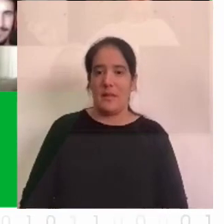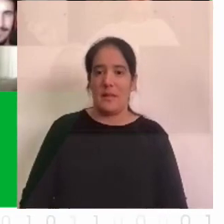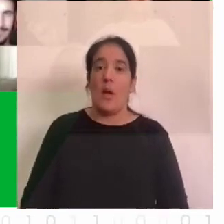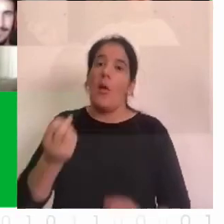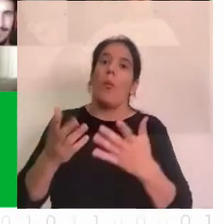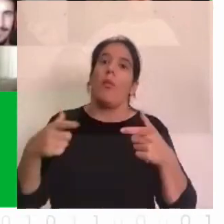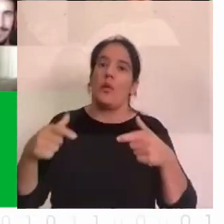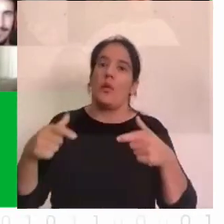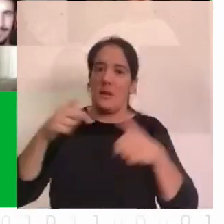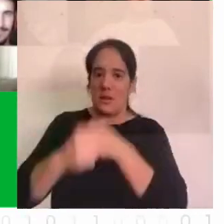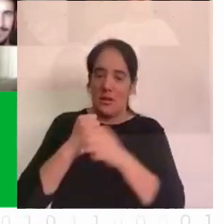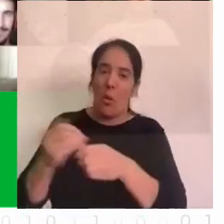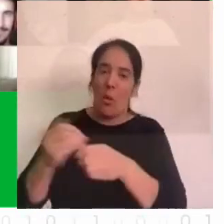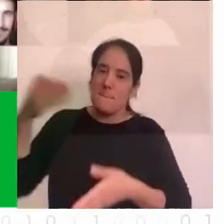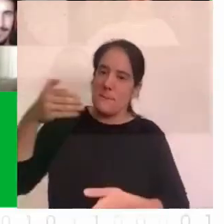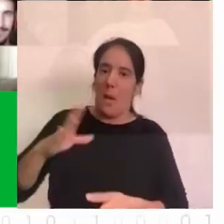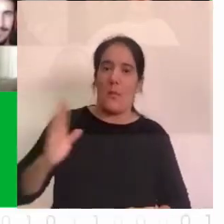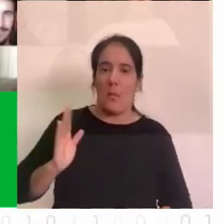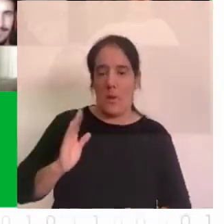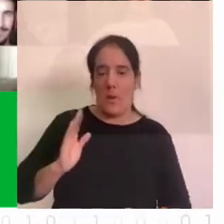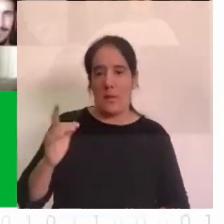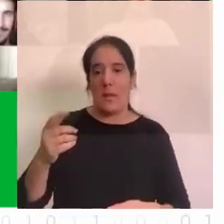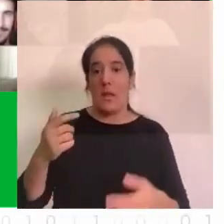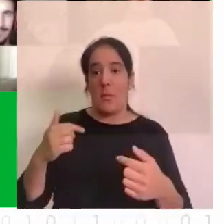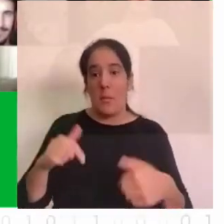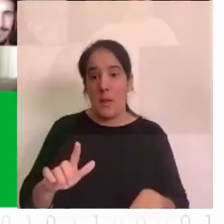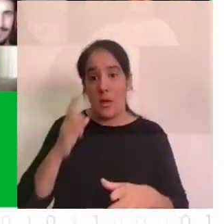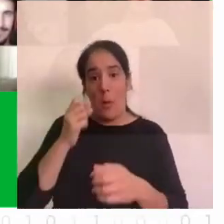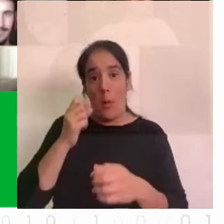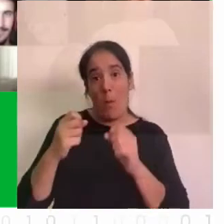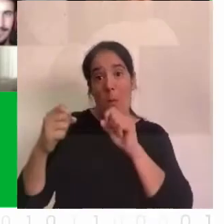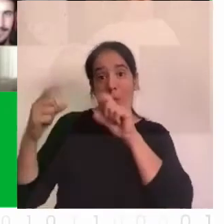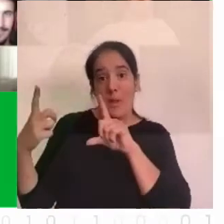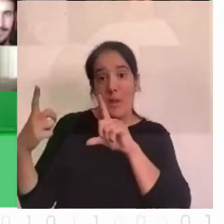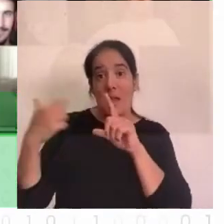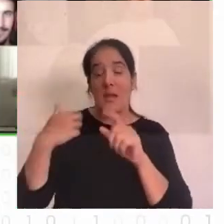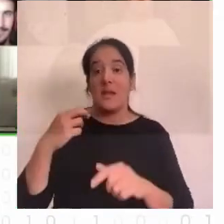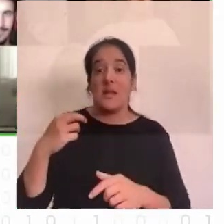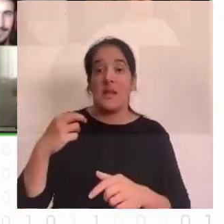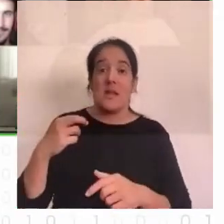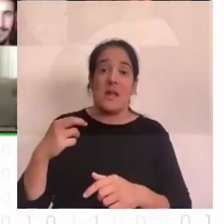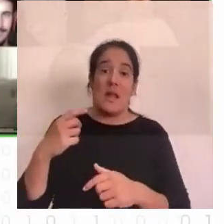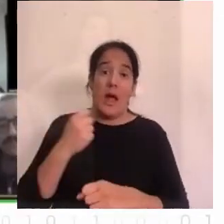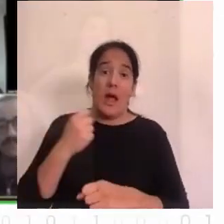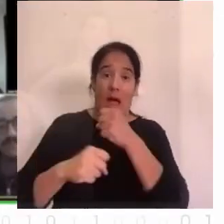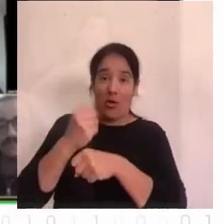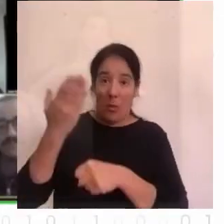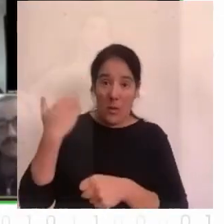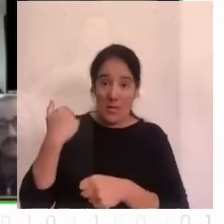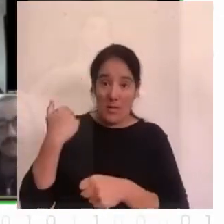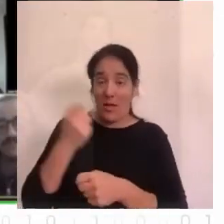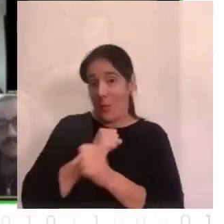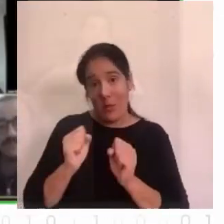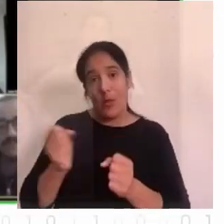Y bueno, pero lo que les voy a mostrar es el resultado de uno del año pasado, porque el año pasado no habíamos logrado que se incorporaran chicas todavía, que fue un proyecto de fin